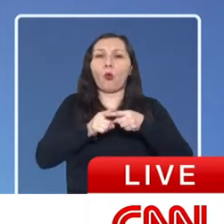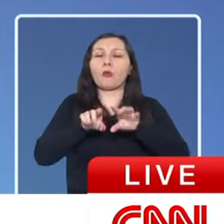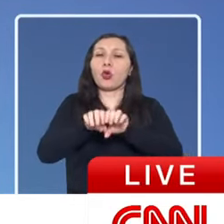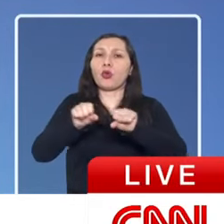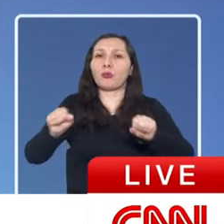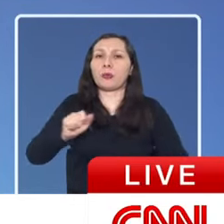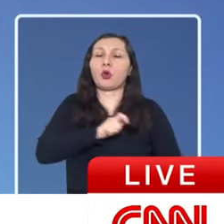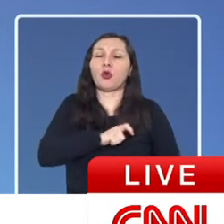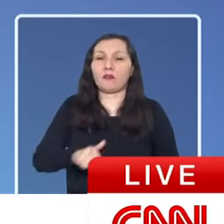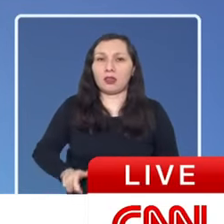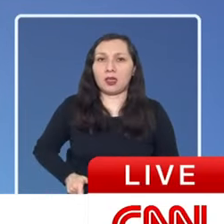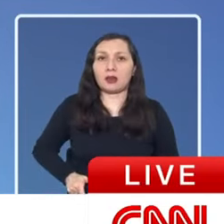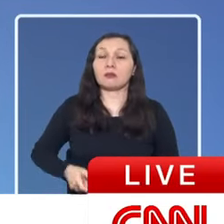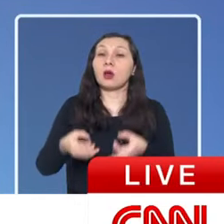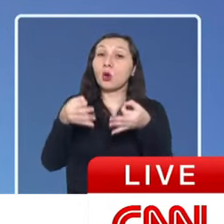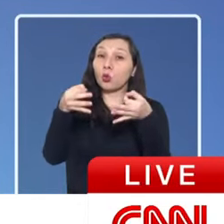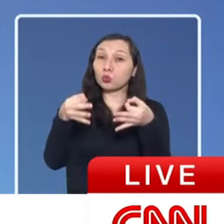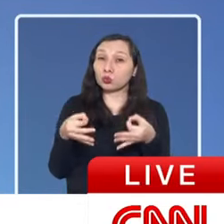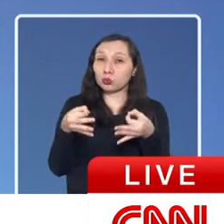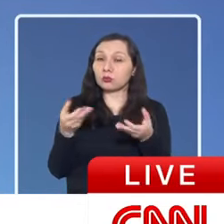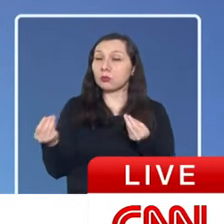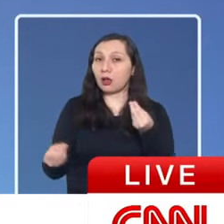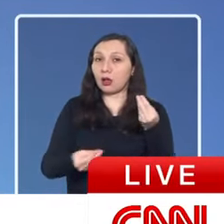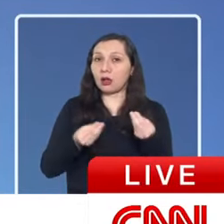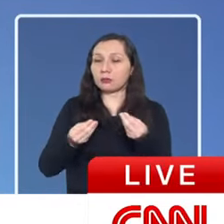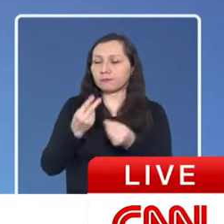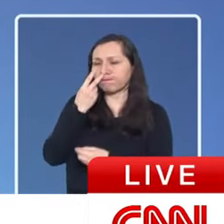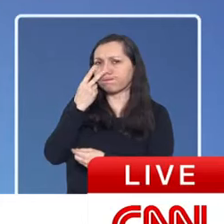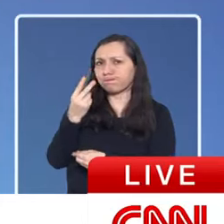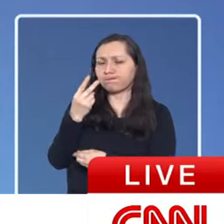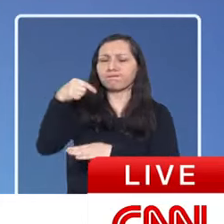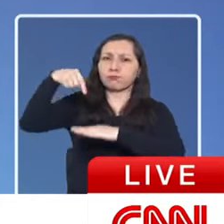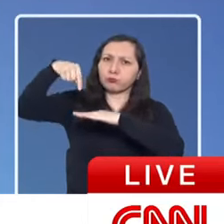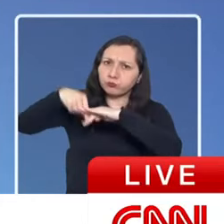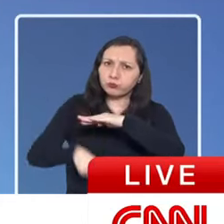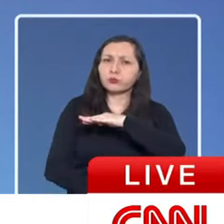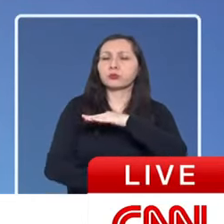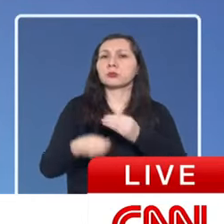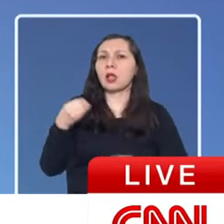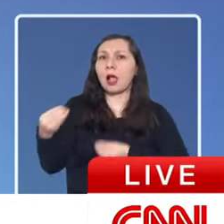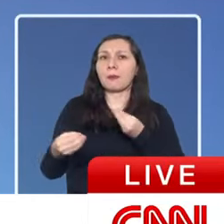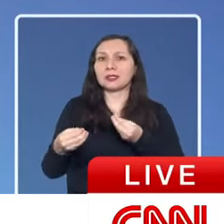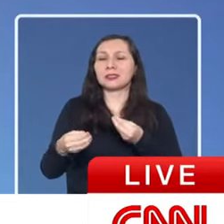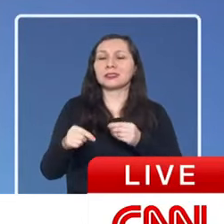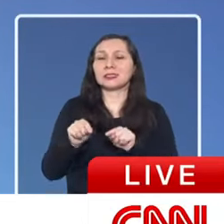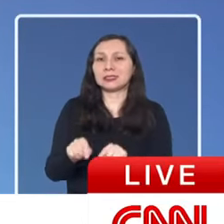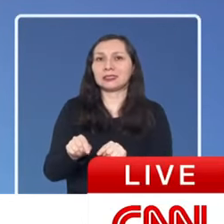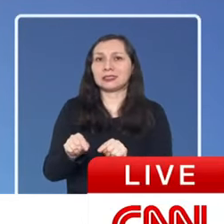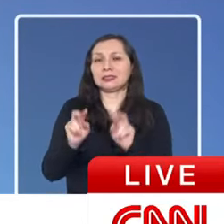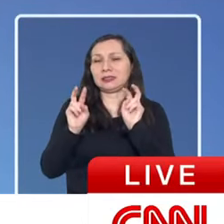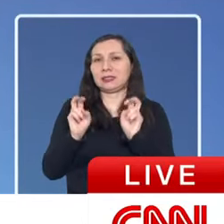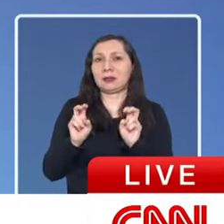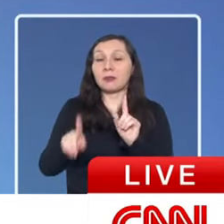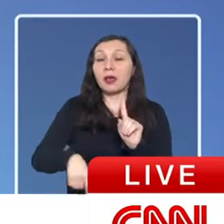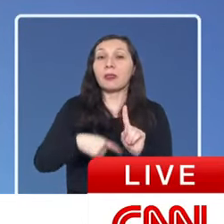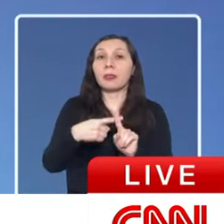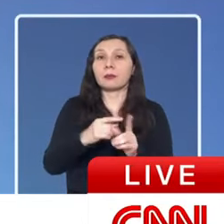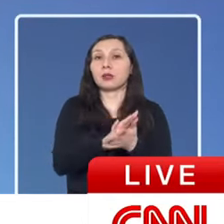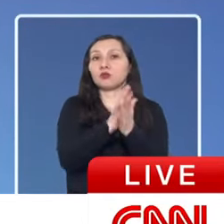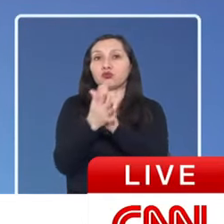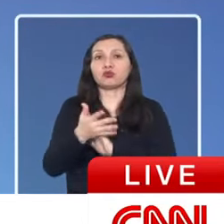por el gobierno para que justamente abordemos el fondo o parte del fondo del asunto y además todo